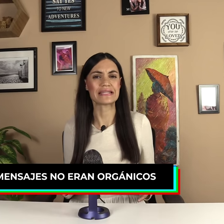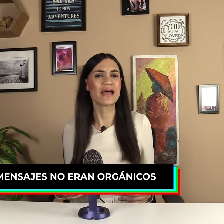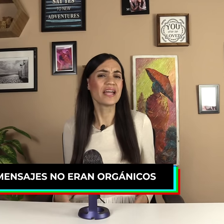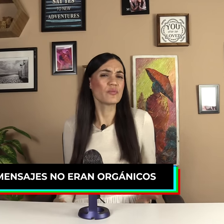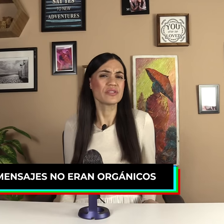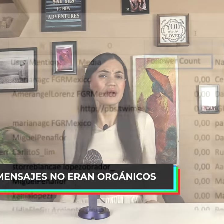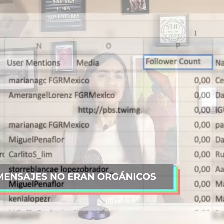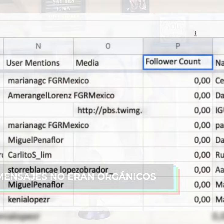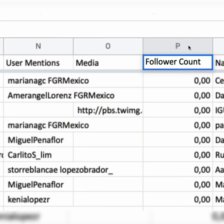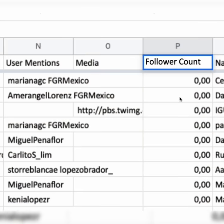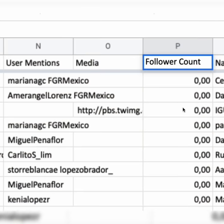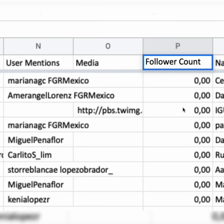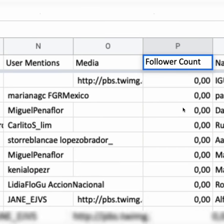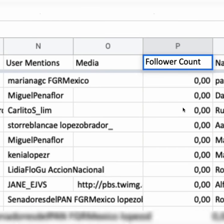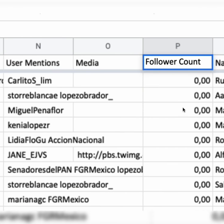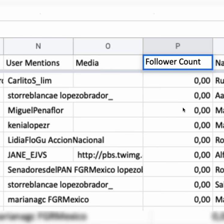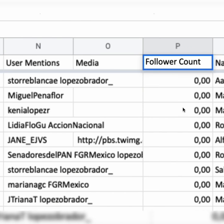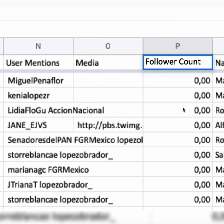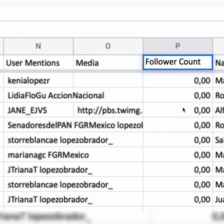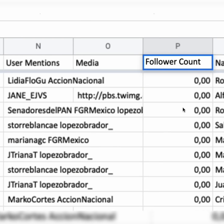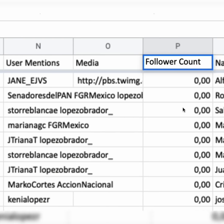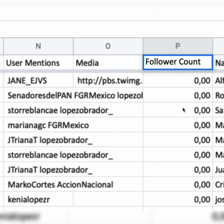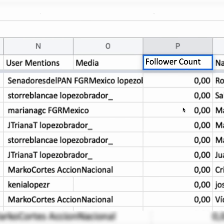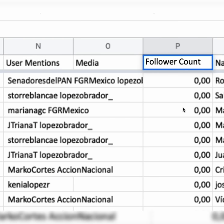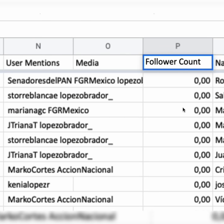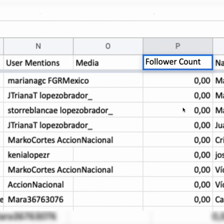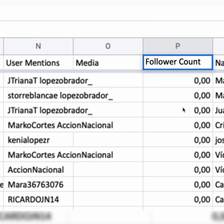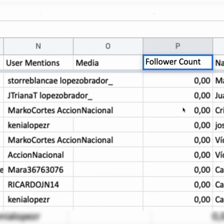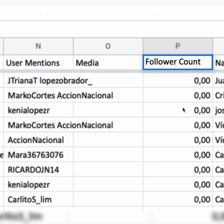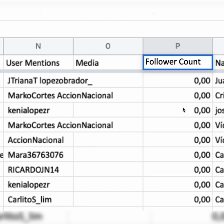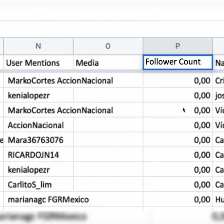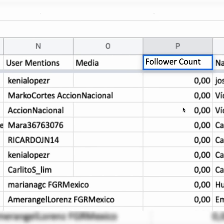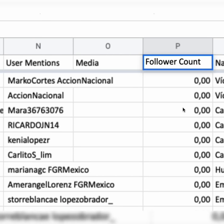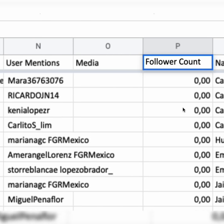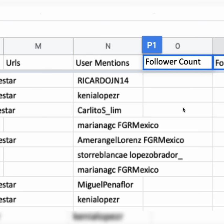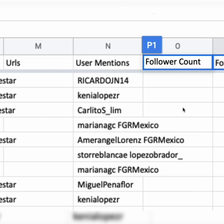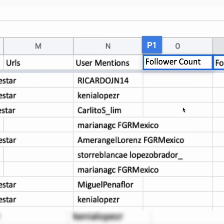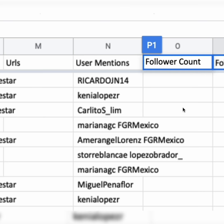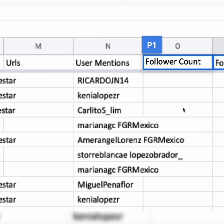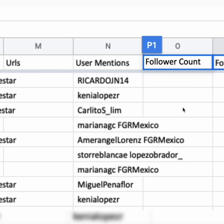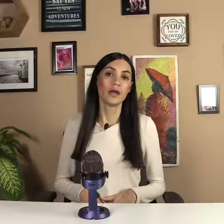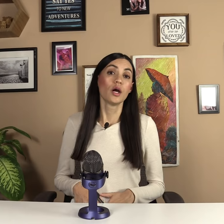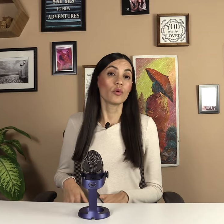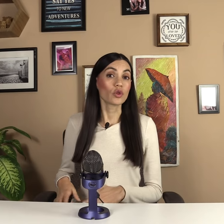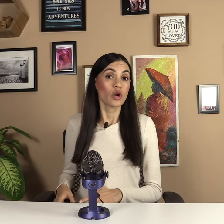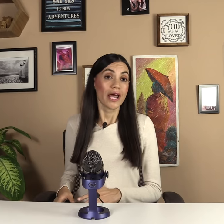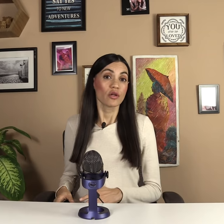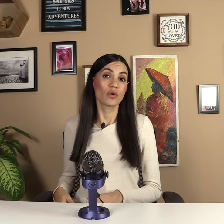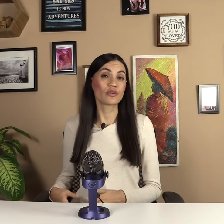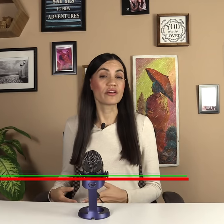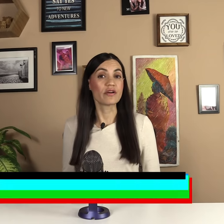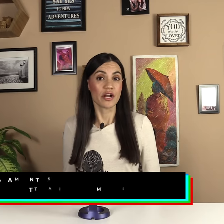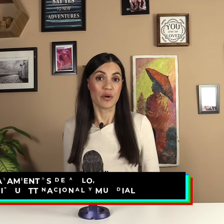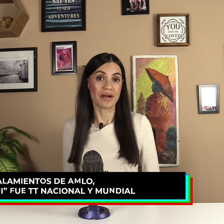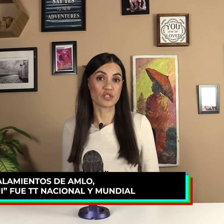desde cuentas que posiblemente cumplen con el rol de bots ya que pertenecen a perfiles con menos de 100 seguidores o de reciente creación por otro lado